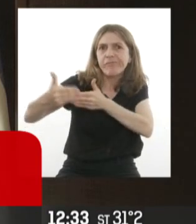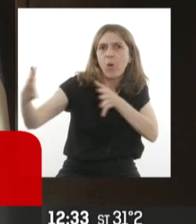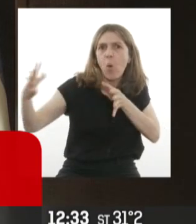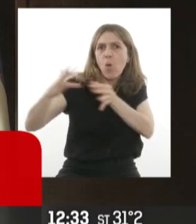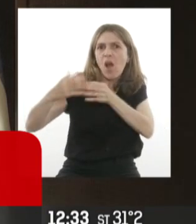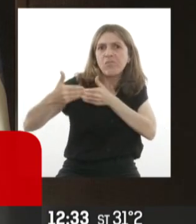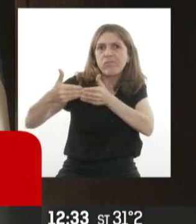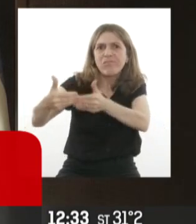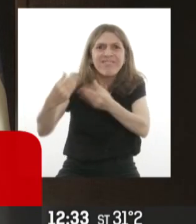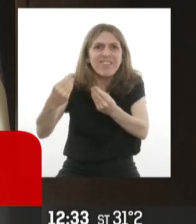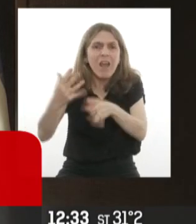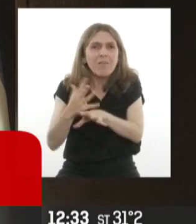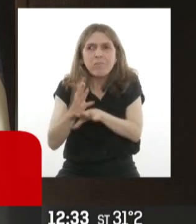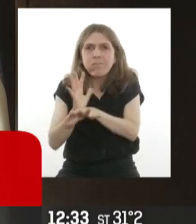discutir.